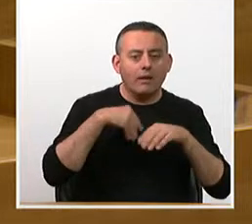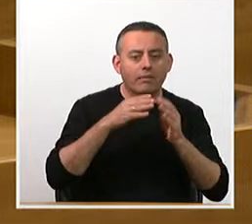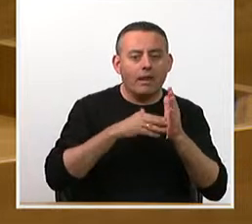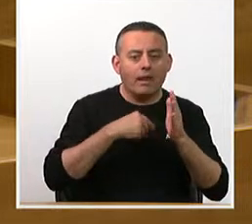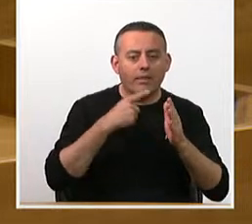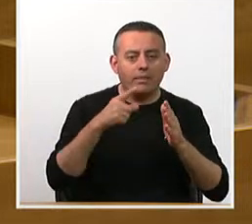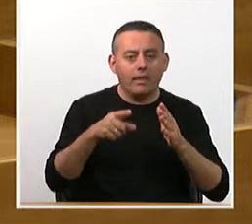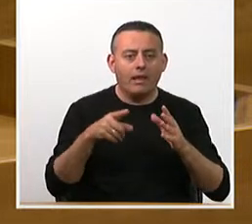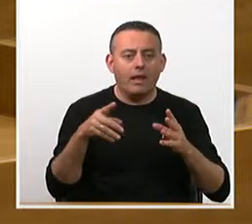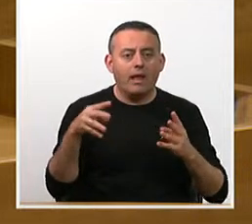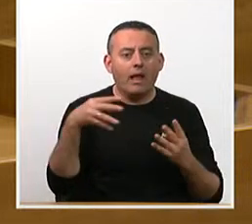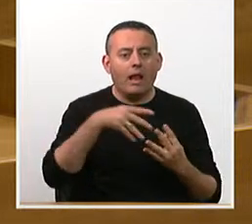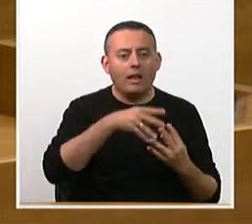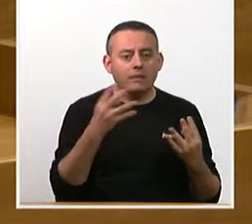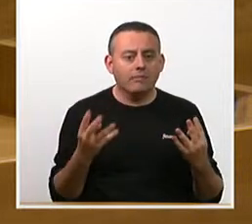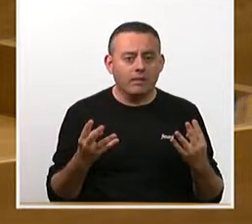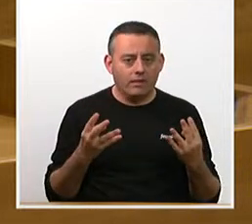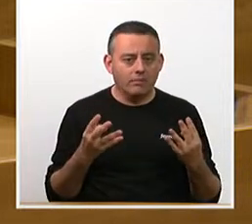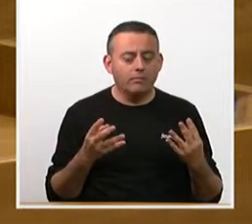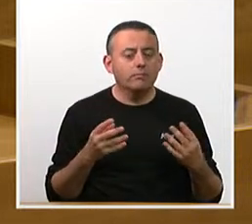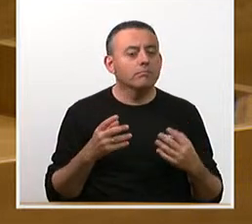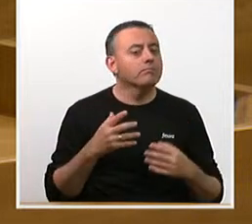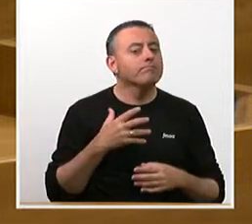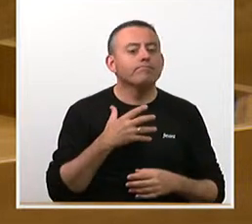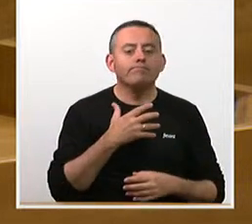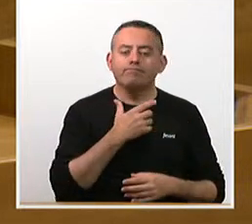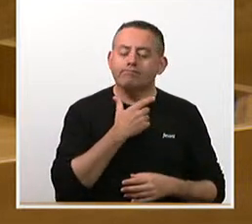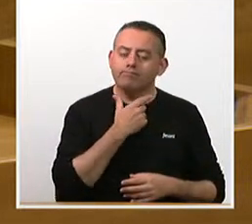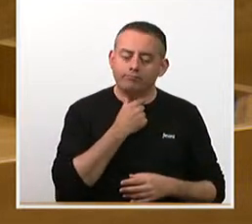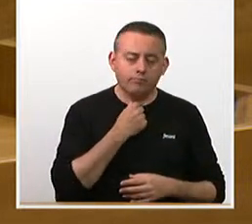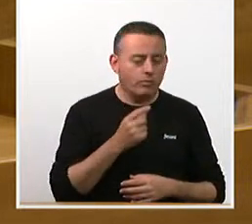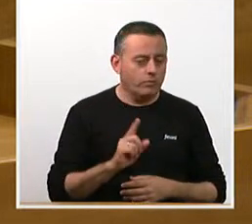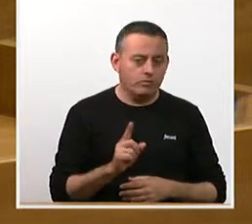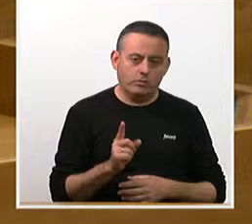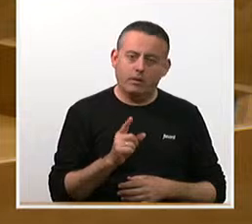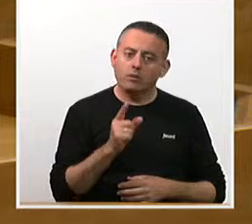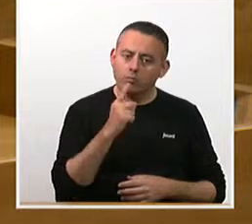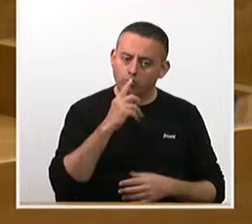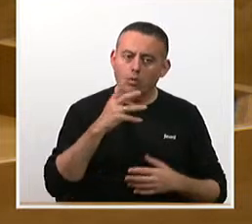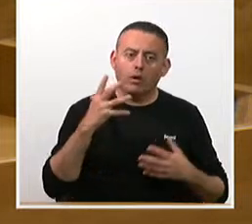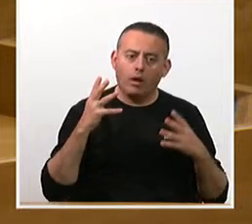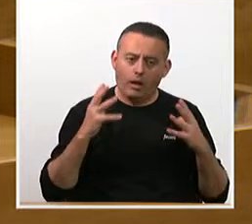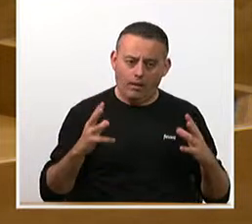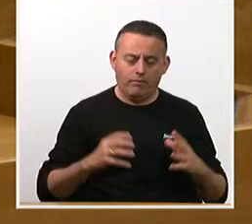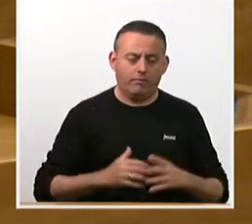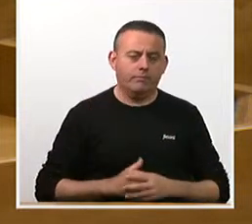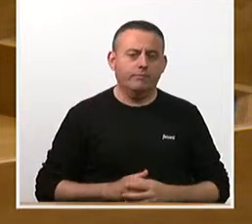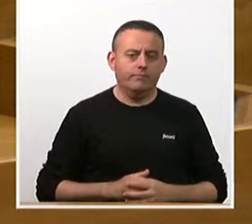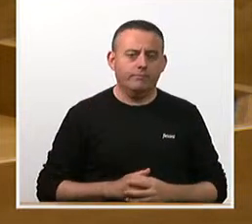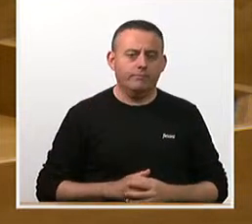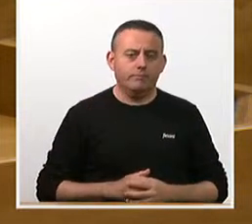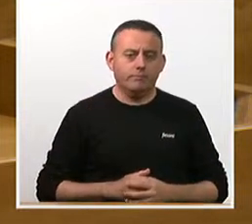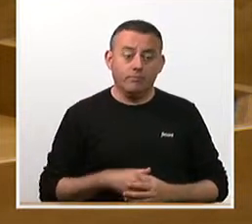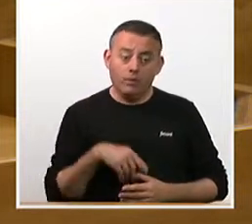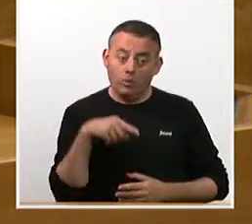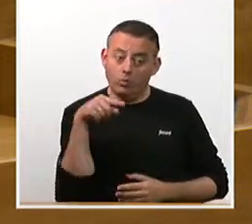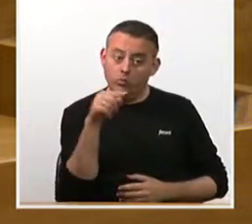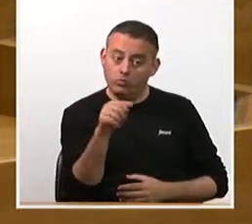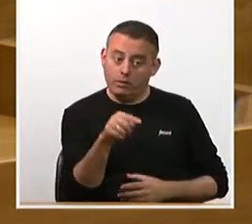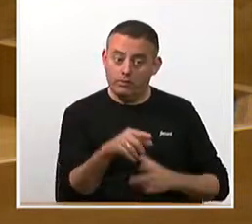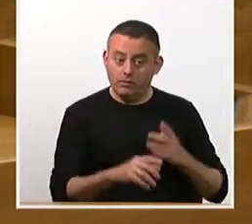esu la se respa es greu un abisme entre el que V fan y el que